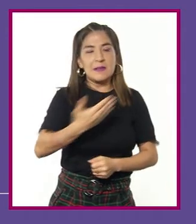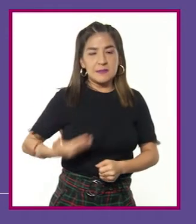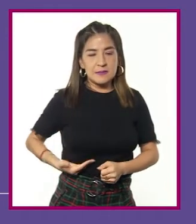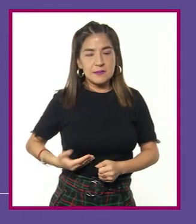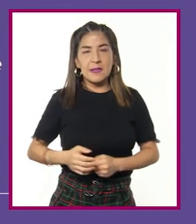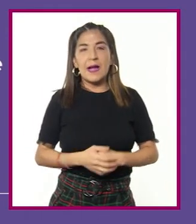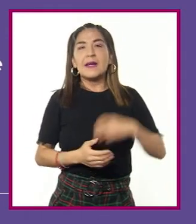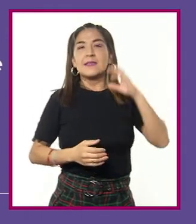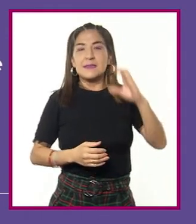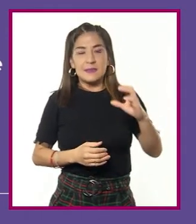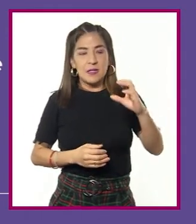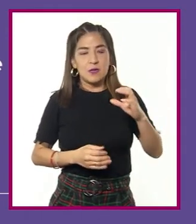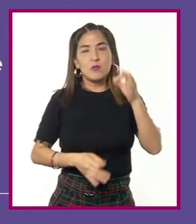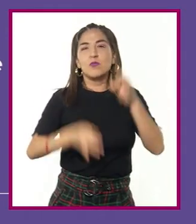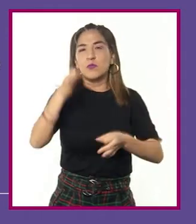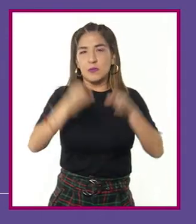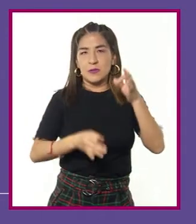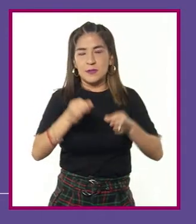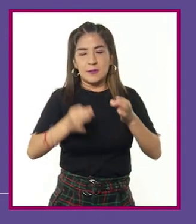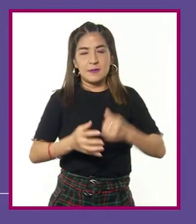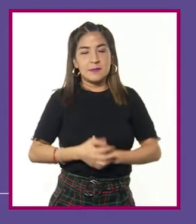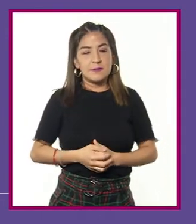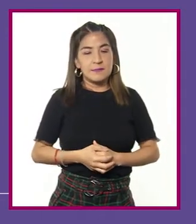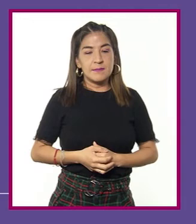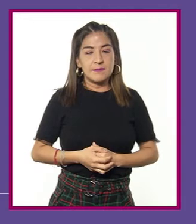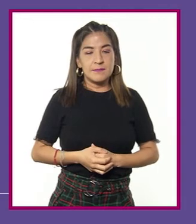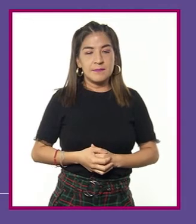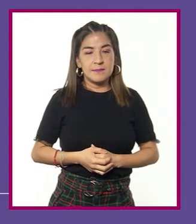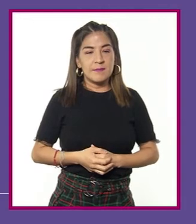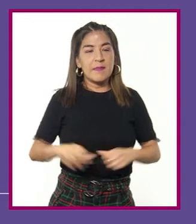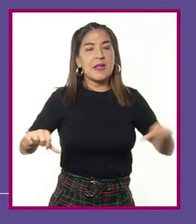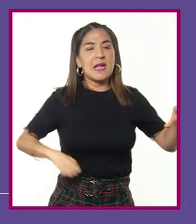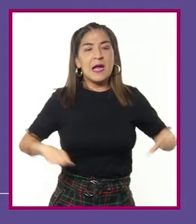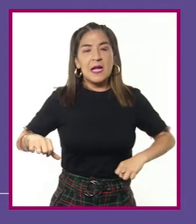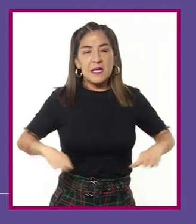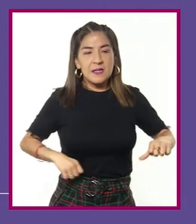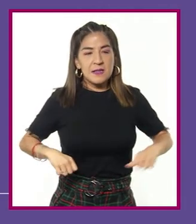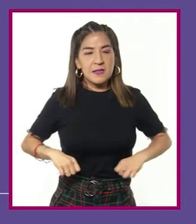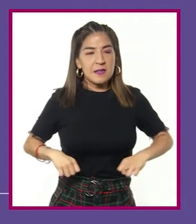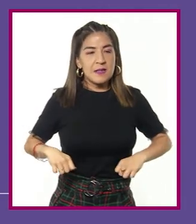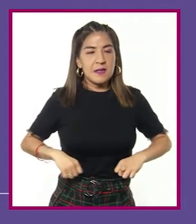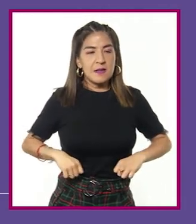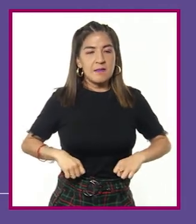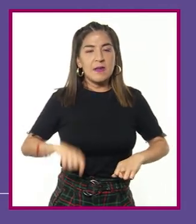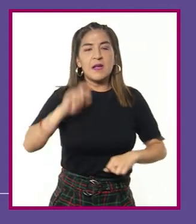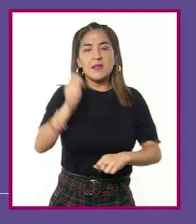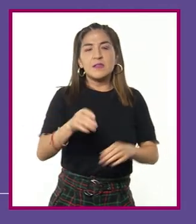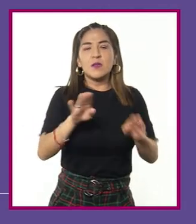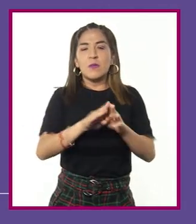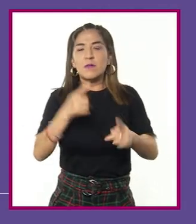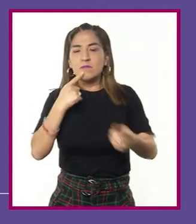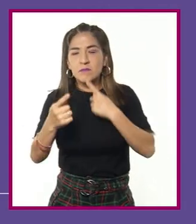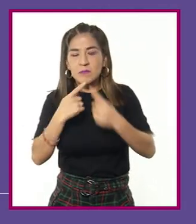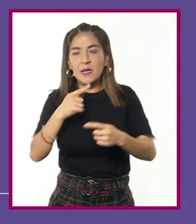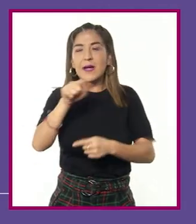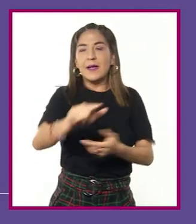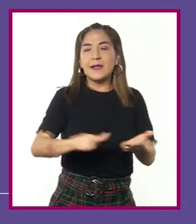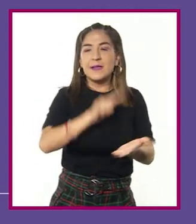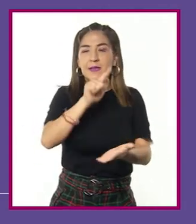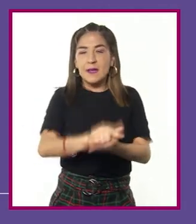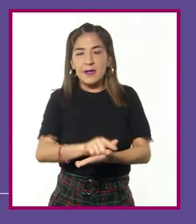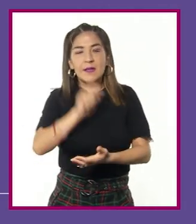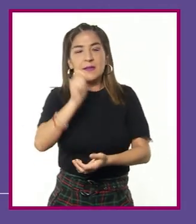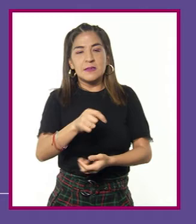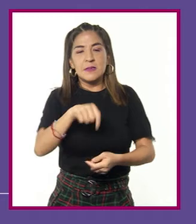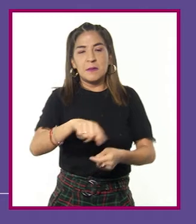Inciso C. Poder Judicial. Acciones. Se reúnen continuamente para discutir las leyes que rigen a